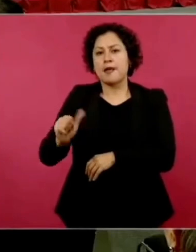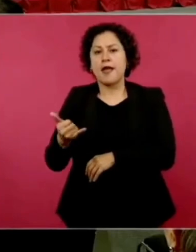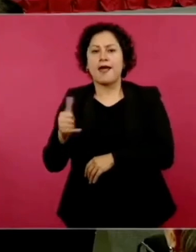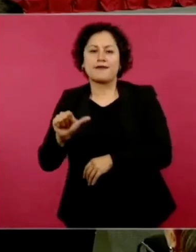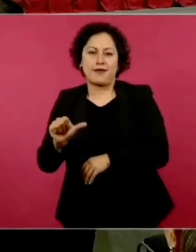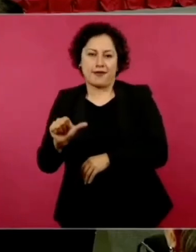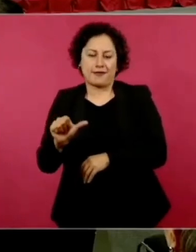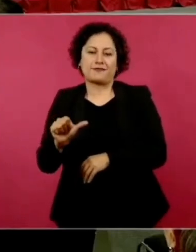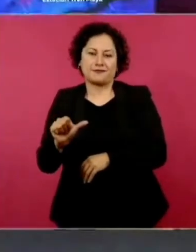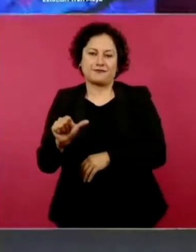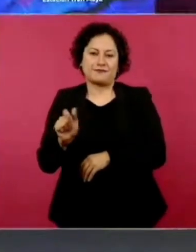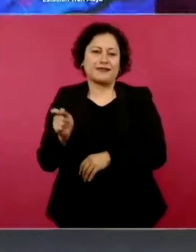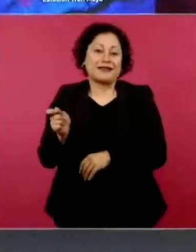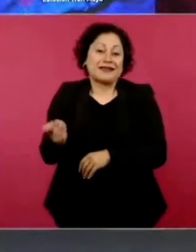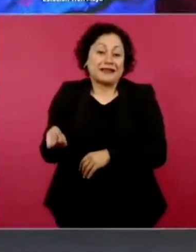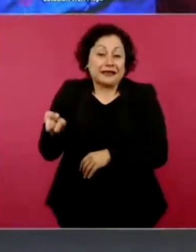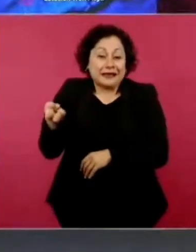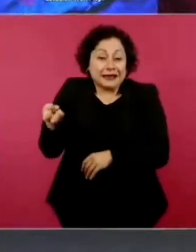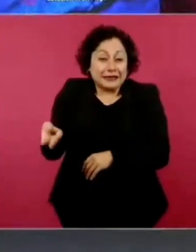más importantes